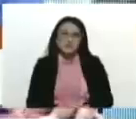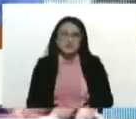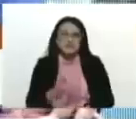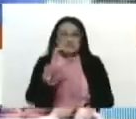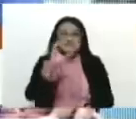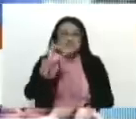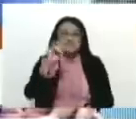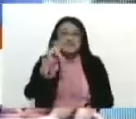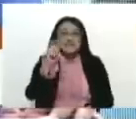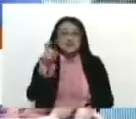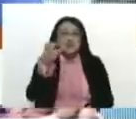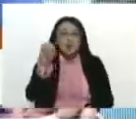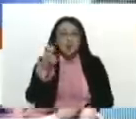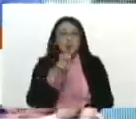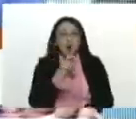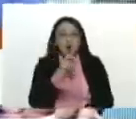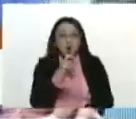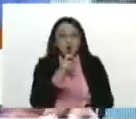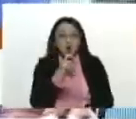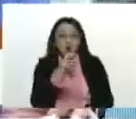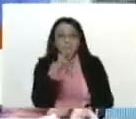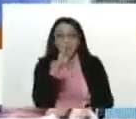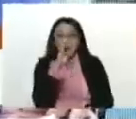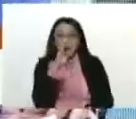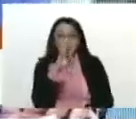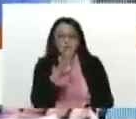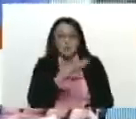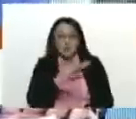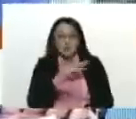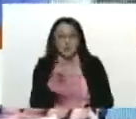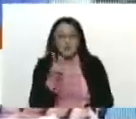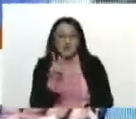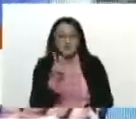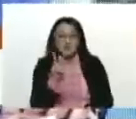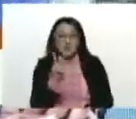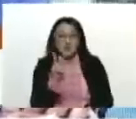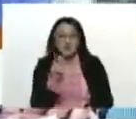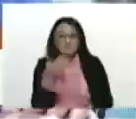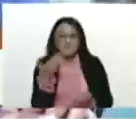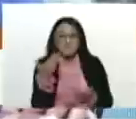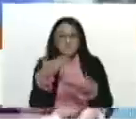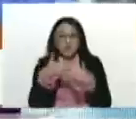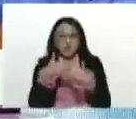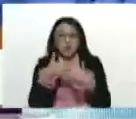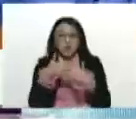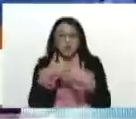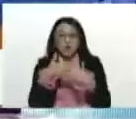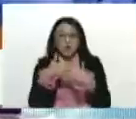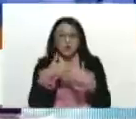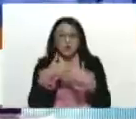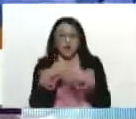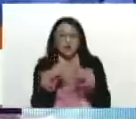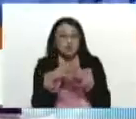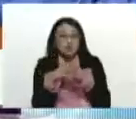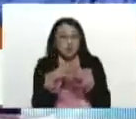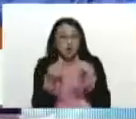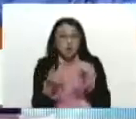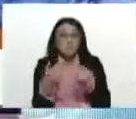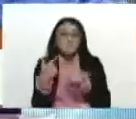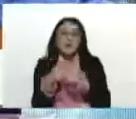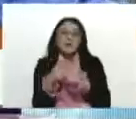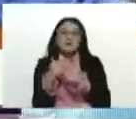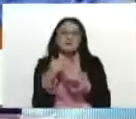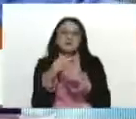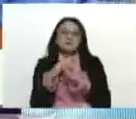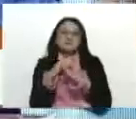el oro las cuentas bancarias nuestras en el extranjero todo eso sumado a las sanciones